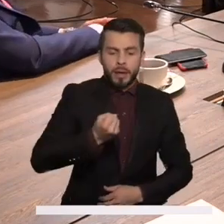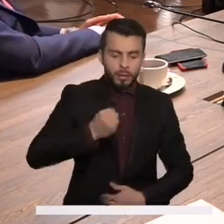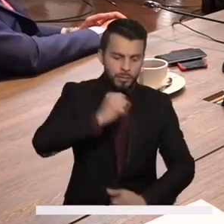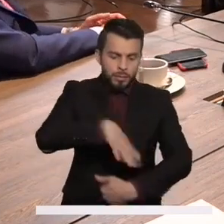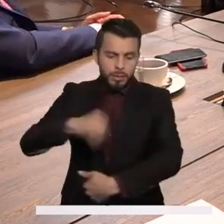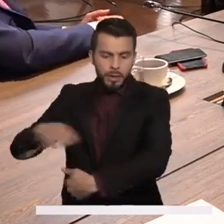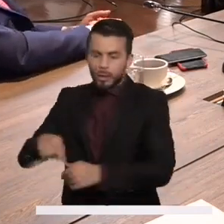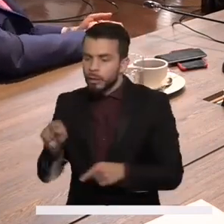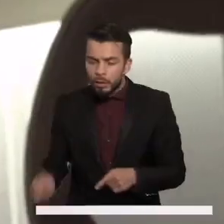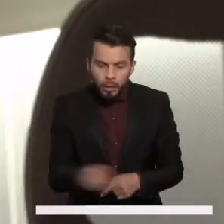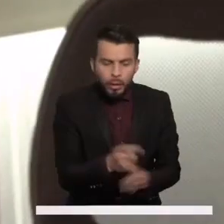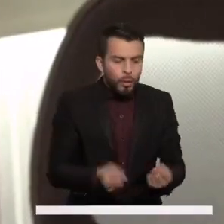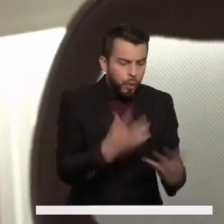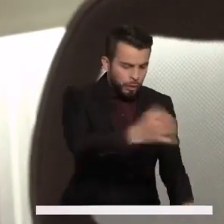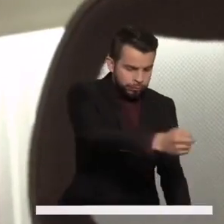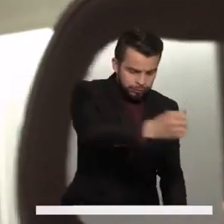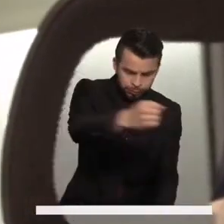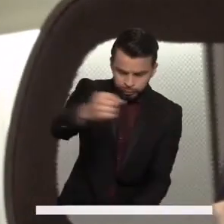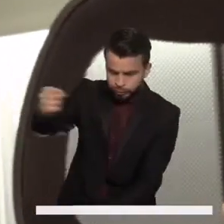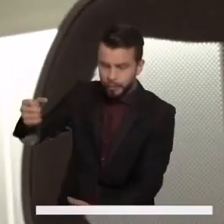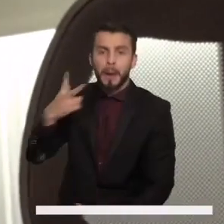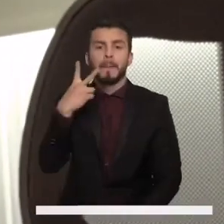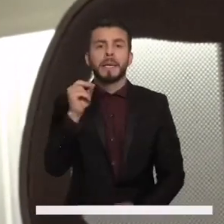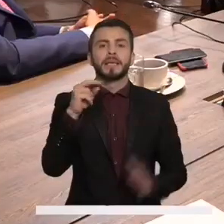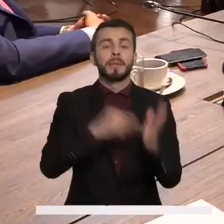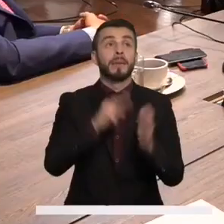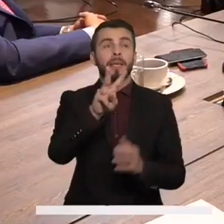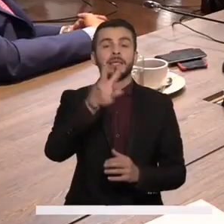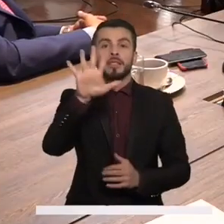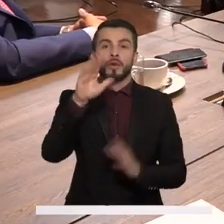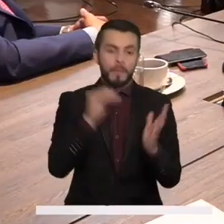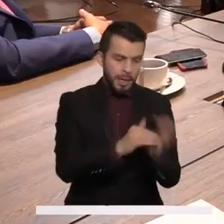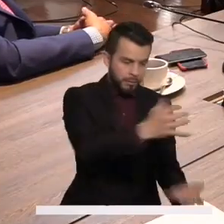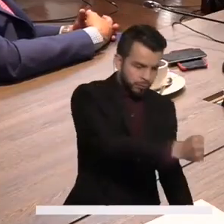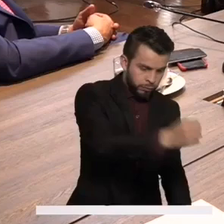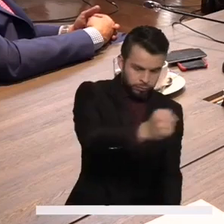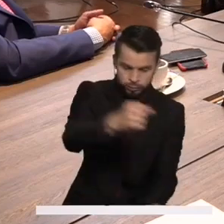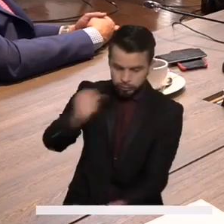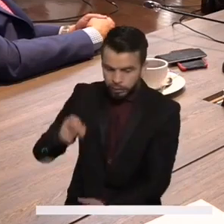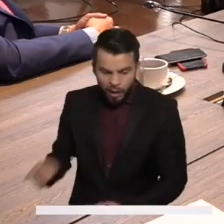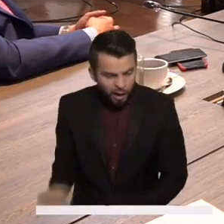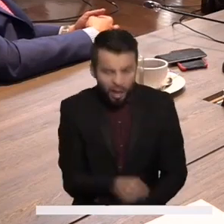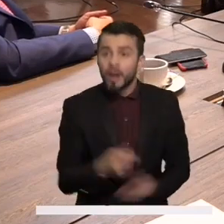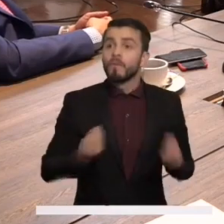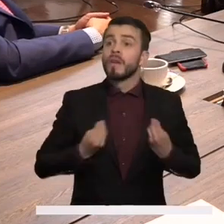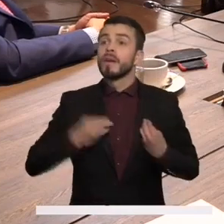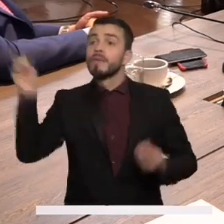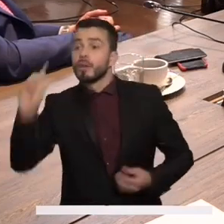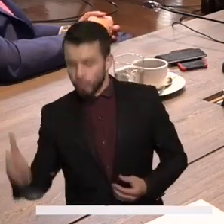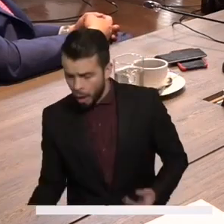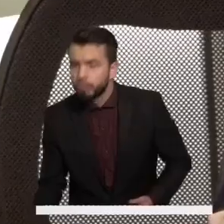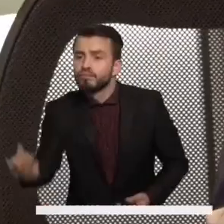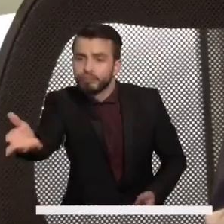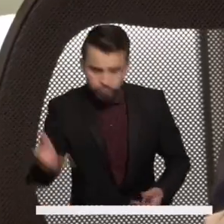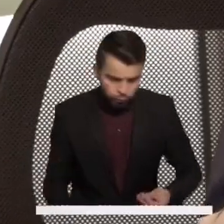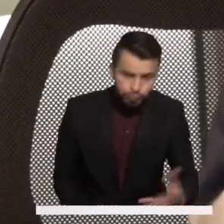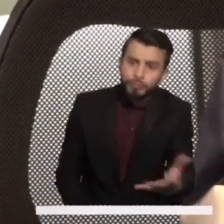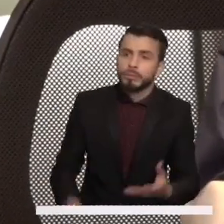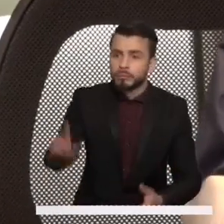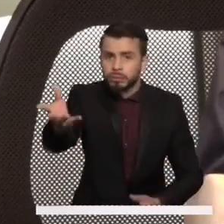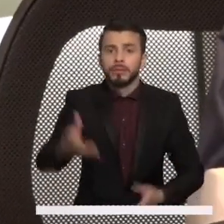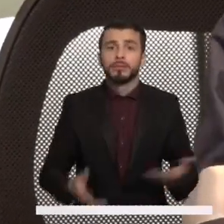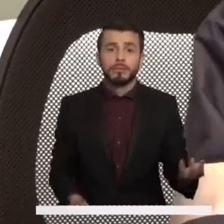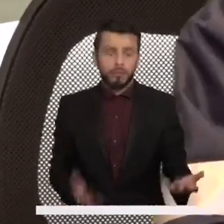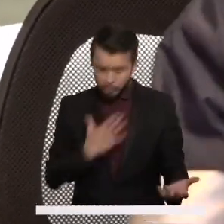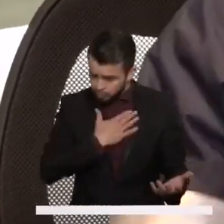entre 20.000 25.000 mercados para apoyar a la población migrante aquí en la ciudad de bogotá y estamos coordinando para las entregas a lo largo del fin de semana las